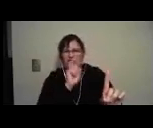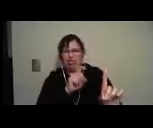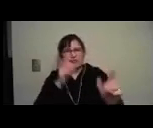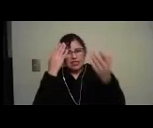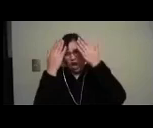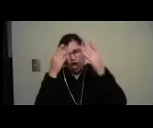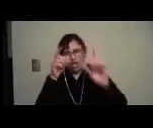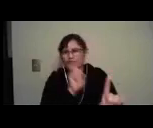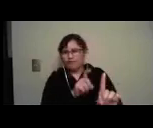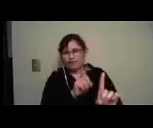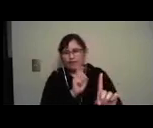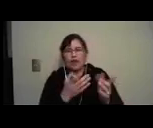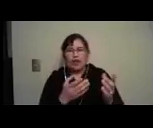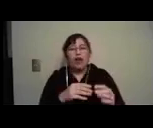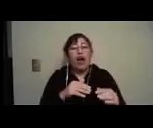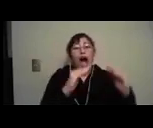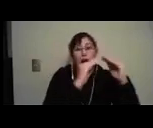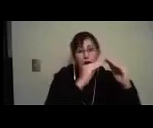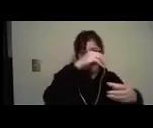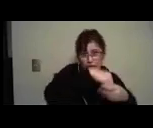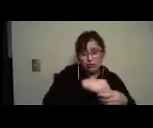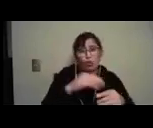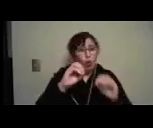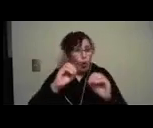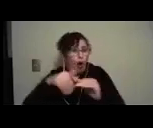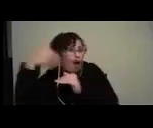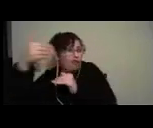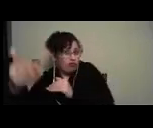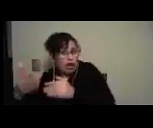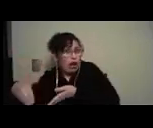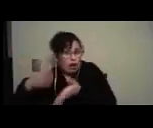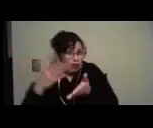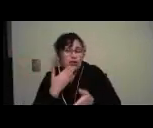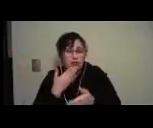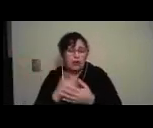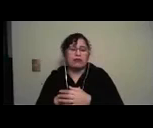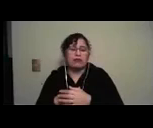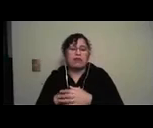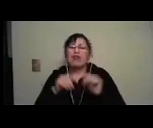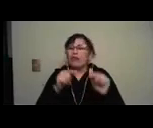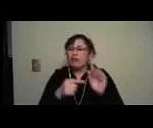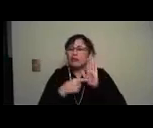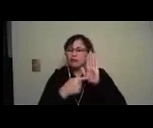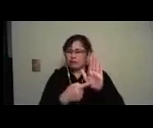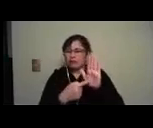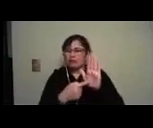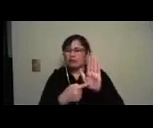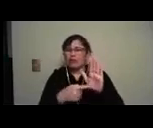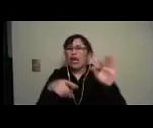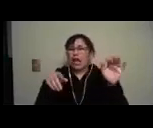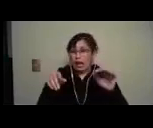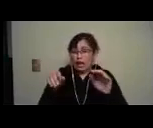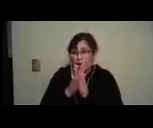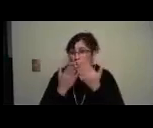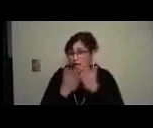como fuera del hogar. Entonces, y eso está, por lo menos está reflejado y descrito en la literatura como un